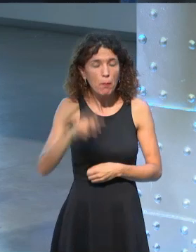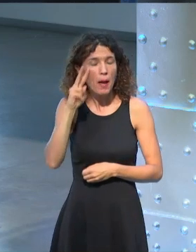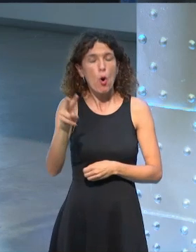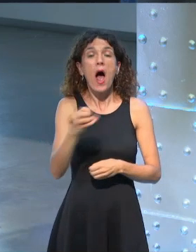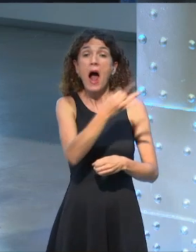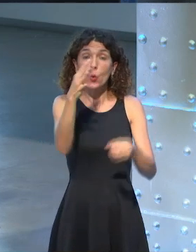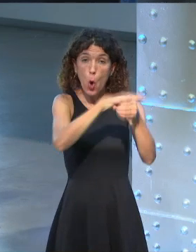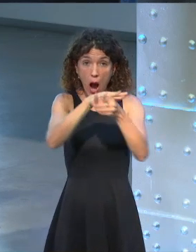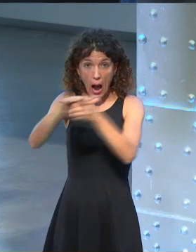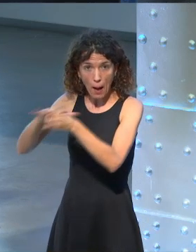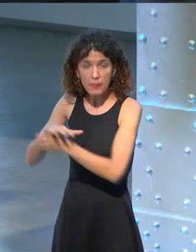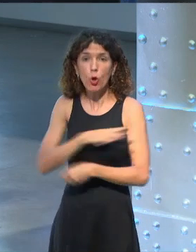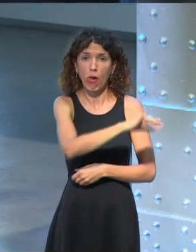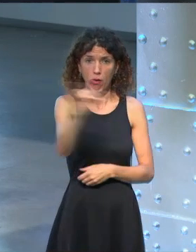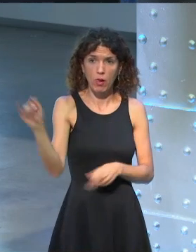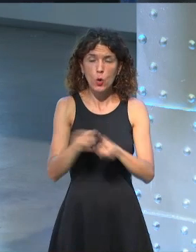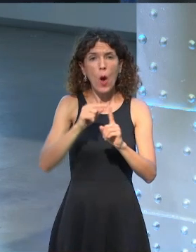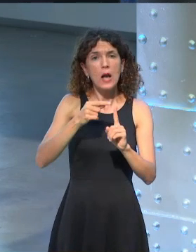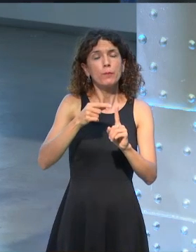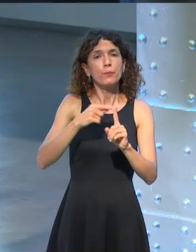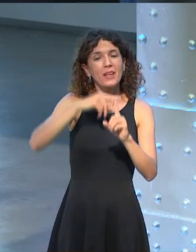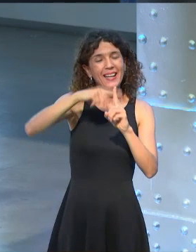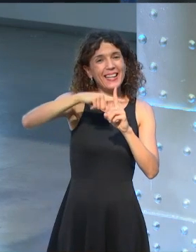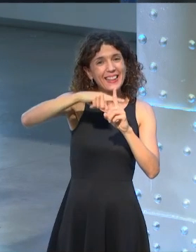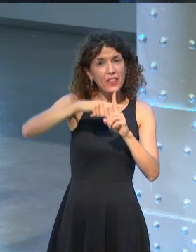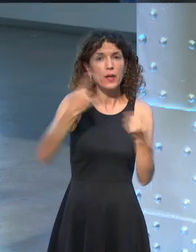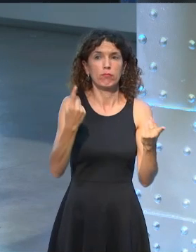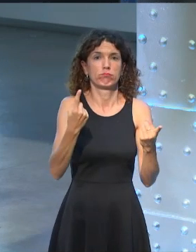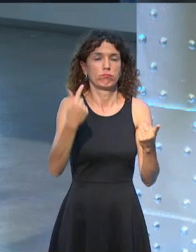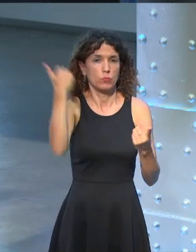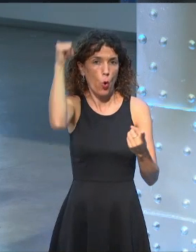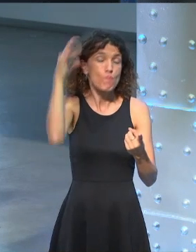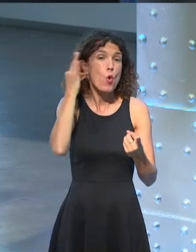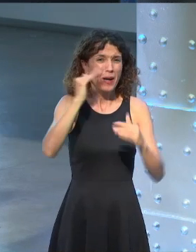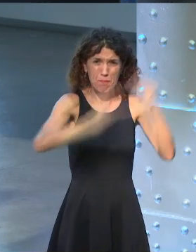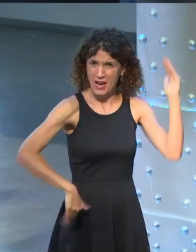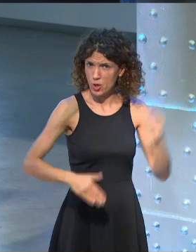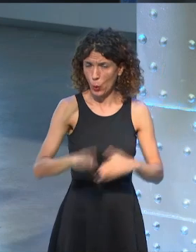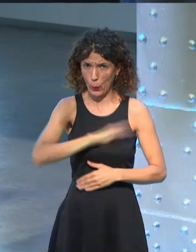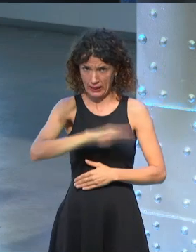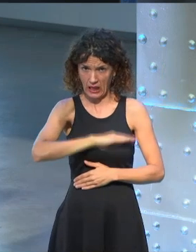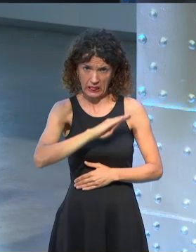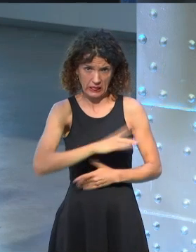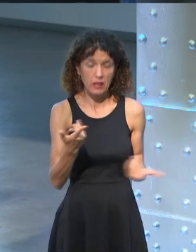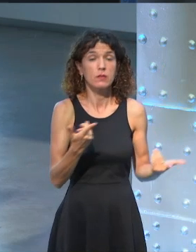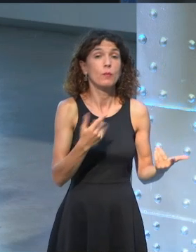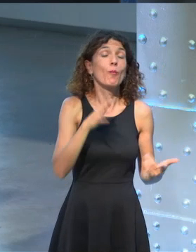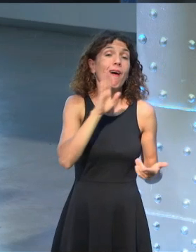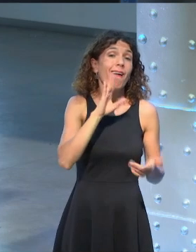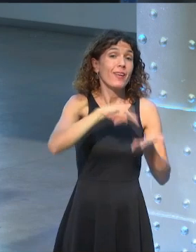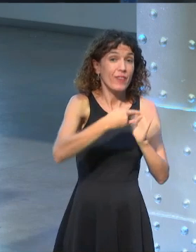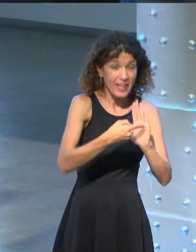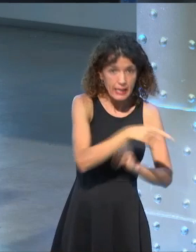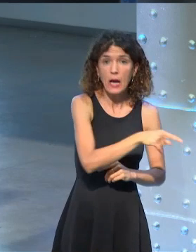unos ámbitos que tienen realmente unos índices de infrarrepresentación de mujeres muy importantes, como he comentado, la ingeniería, sobre